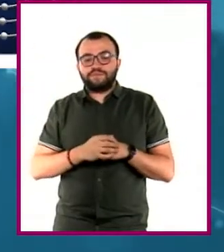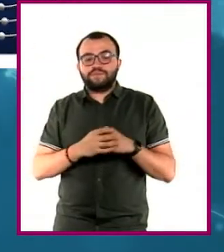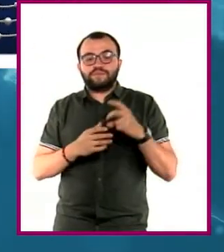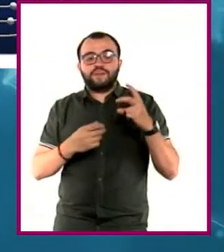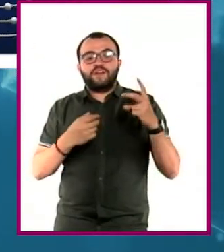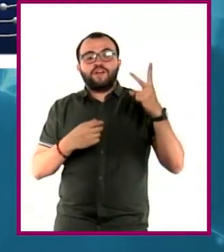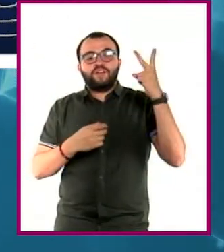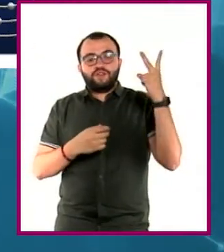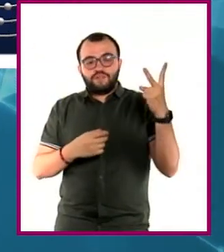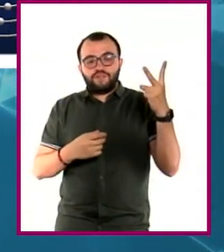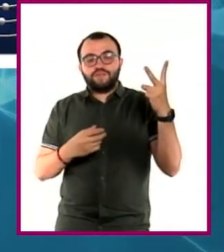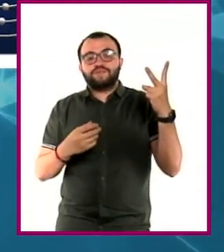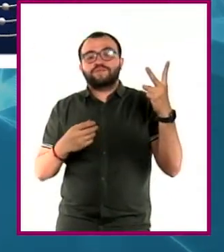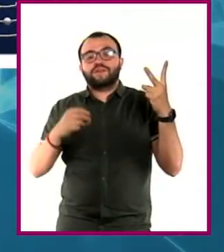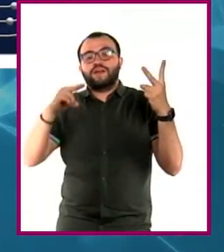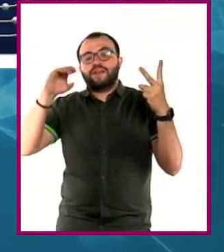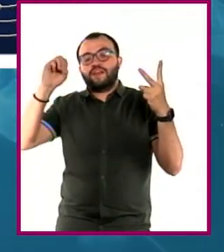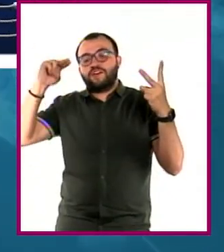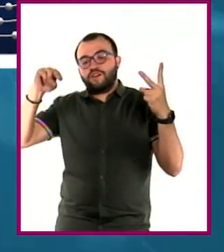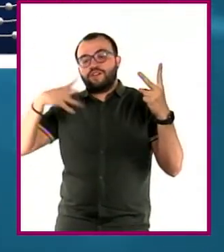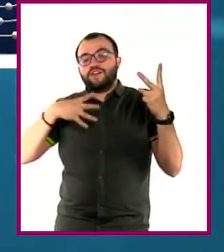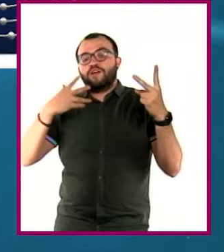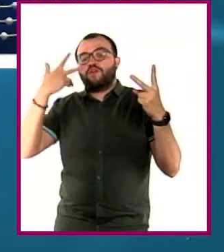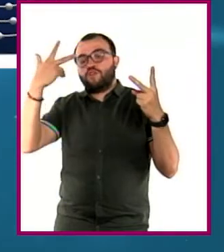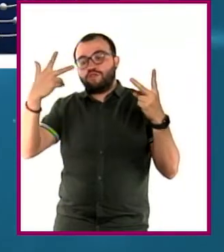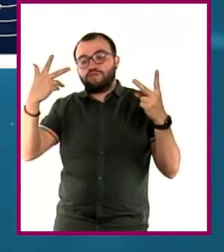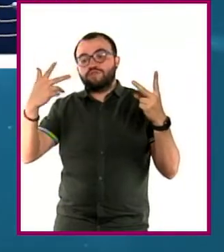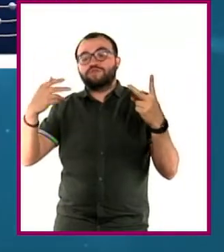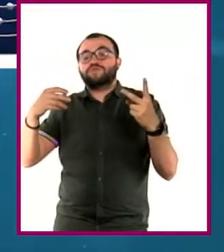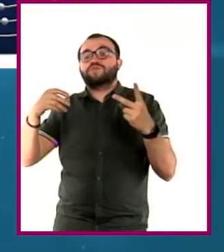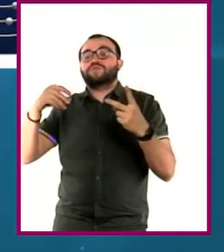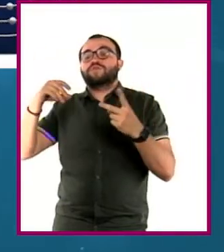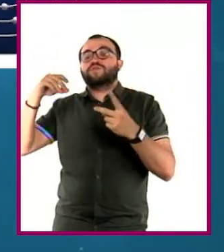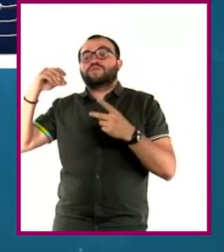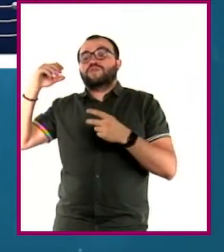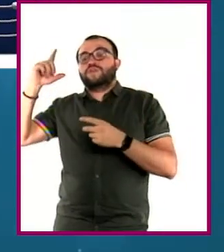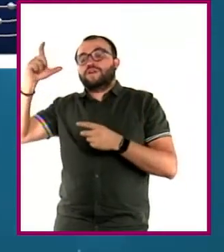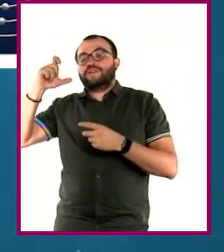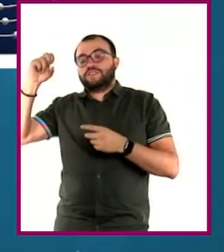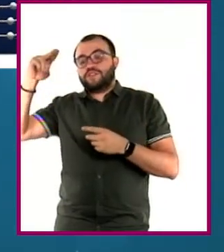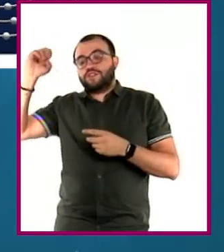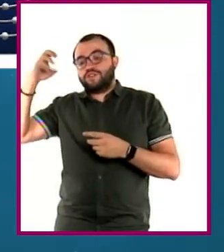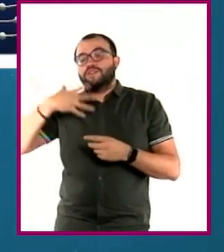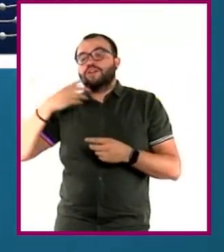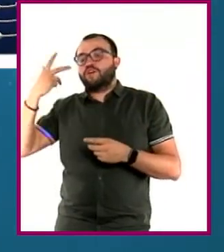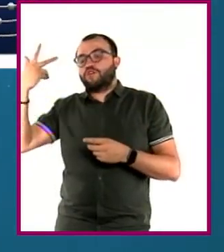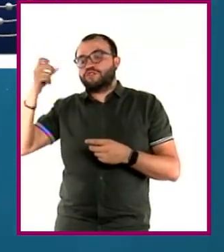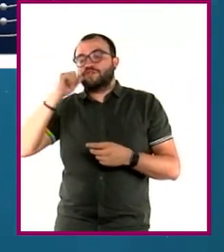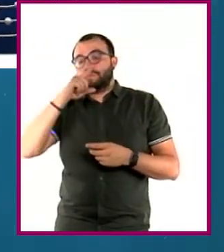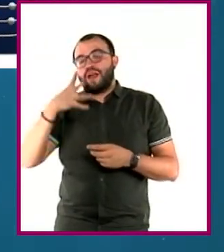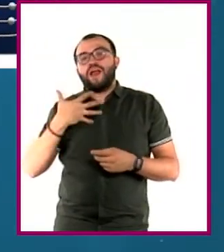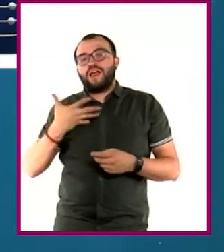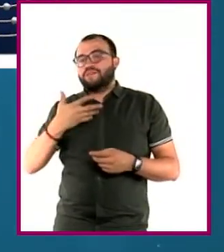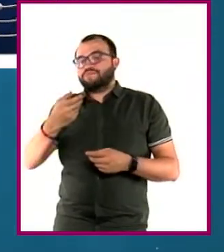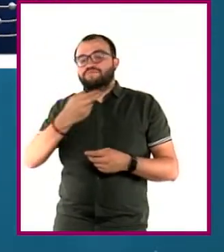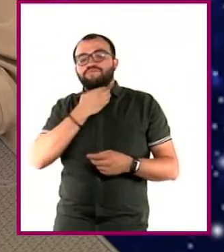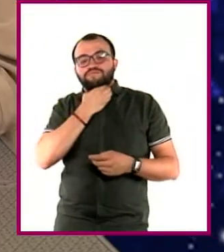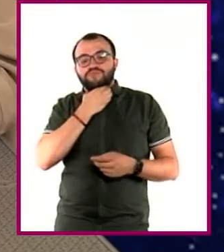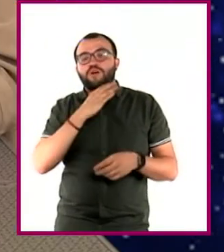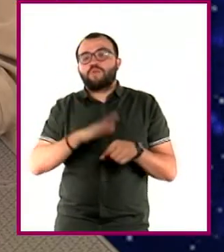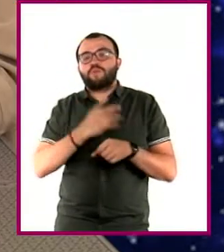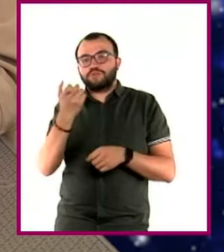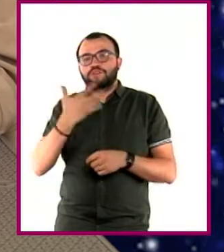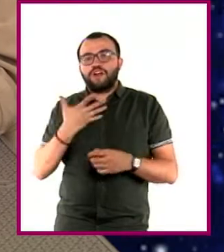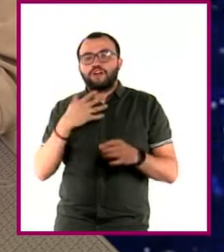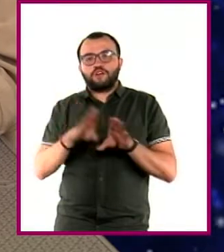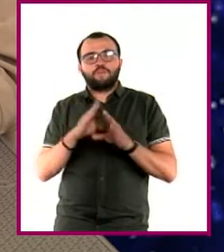neón tiene 8 electrones y donde el xenón también tiene 8 electrones en su última capa de valencia. Por lo tanto, están llenas y por lo tanto son muy